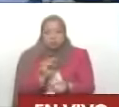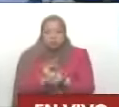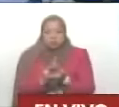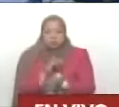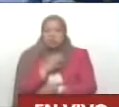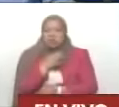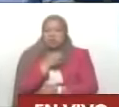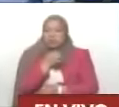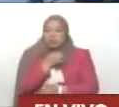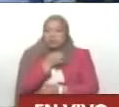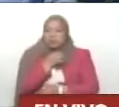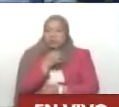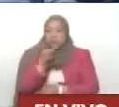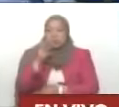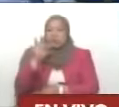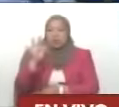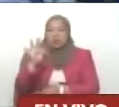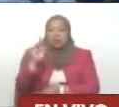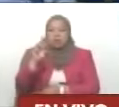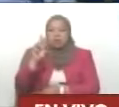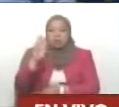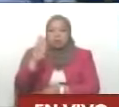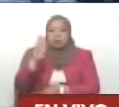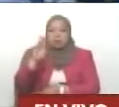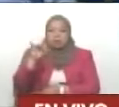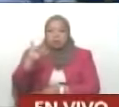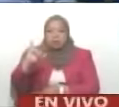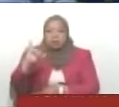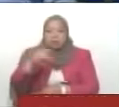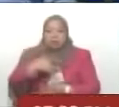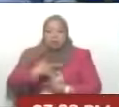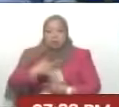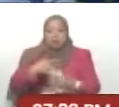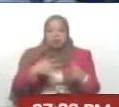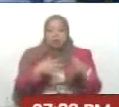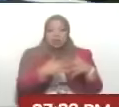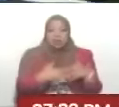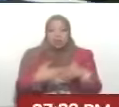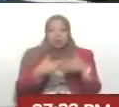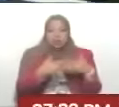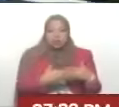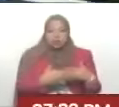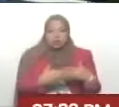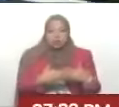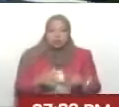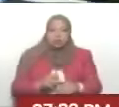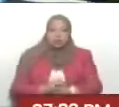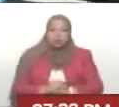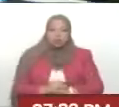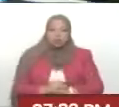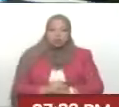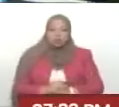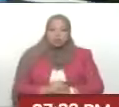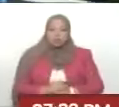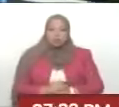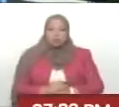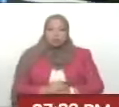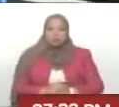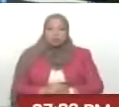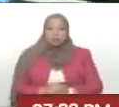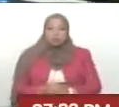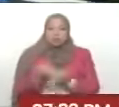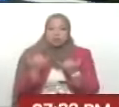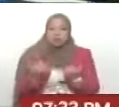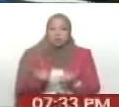del FMI siempre va a estar girando en torno a los intereses norteamericanos y a los intereses del imperialismo. A la hegemonía occidental. Exacto.